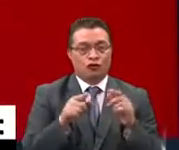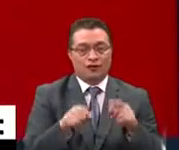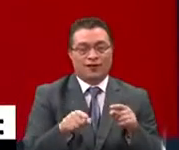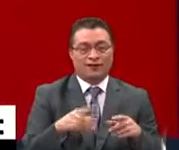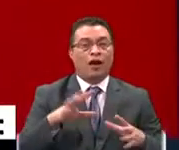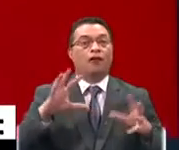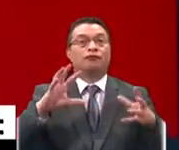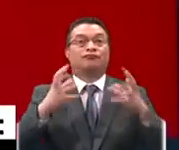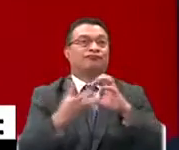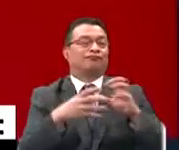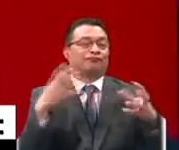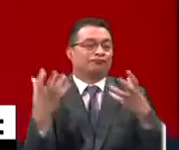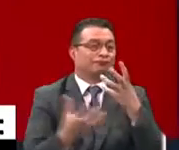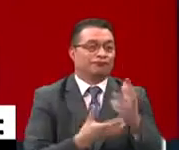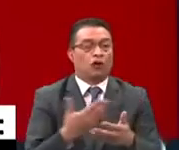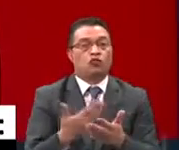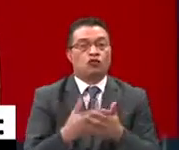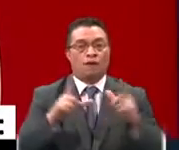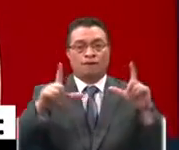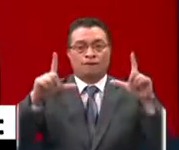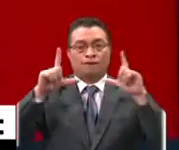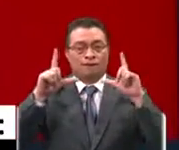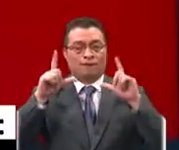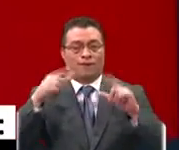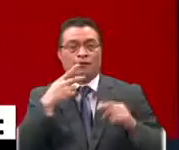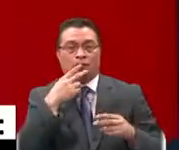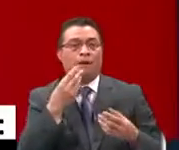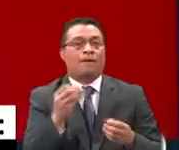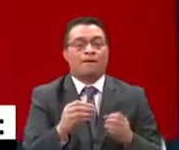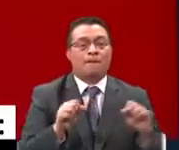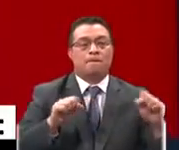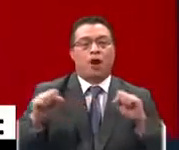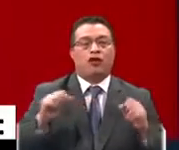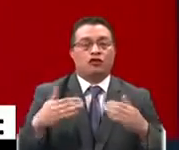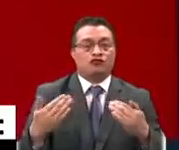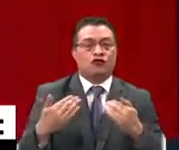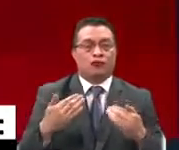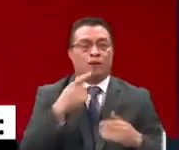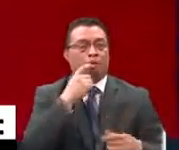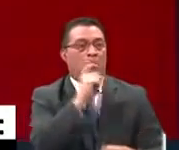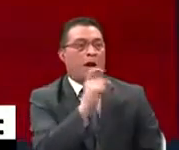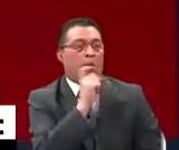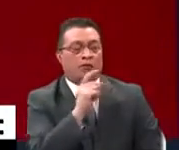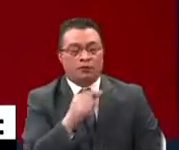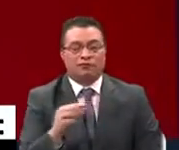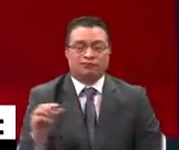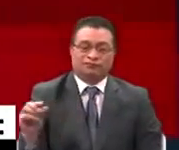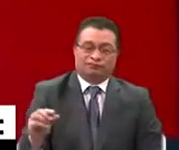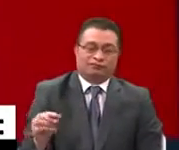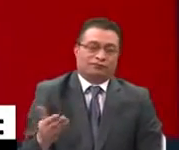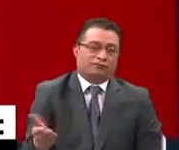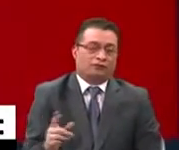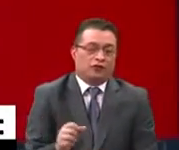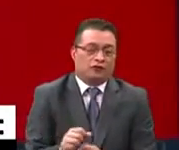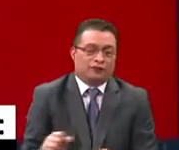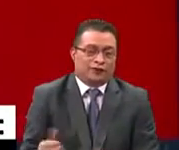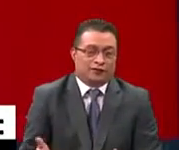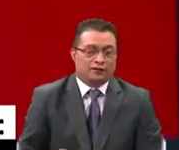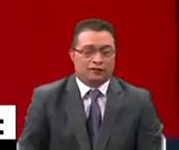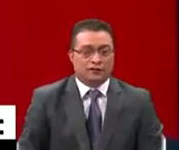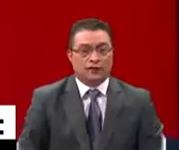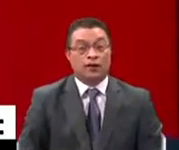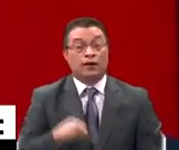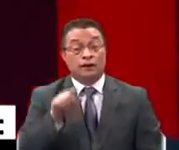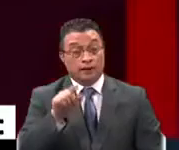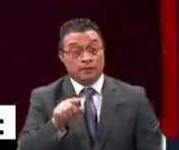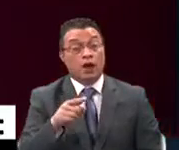esta catástrofe y esta emergencia para tener un tipo de ganancia política que a mí me parece pequeña y mezquina, ¿eh? Y